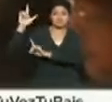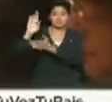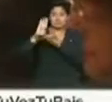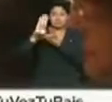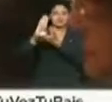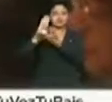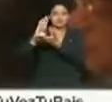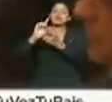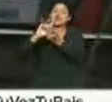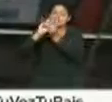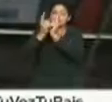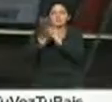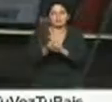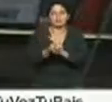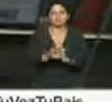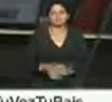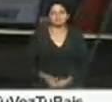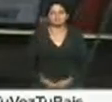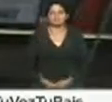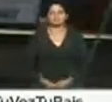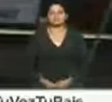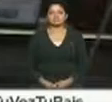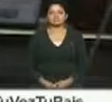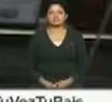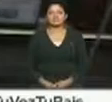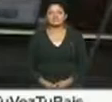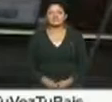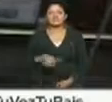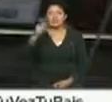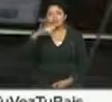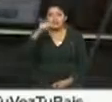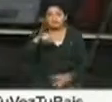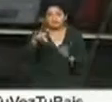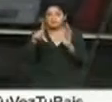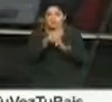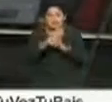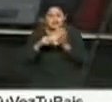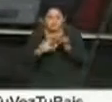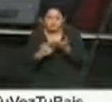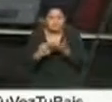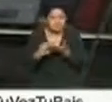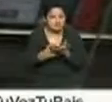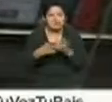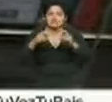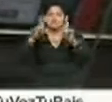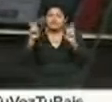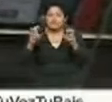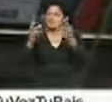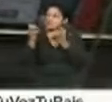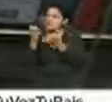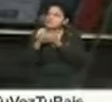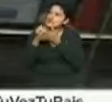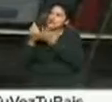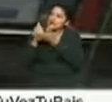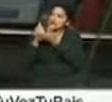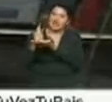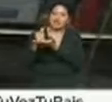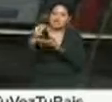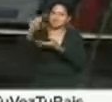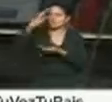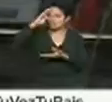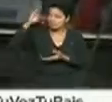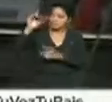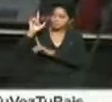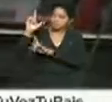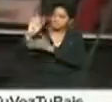y de la Policía Nacional. Aquí estamos legislando en función del bienestar de ambas instituciones, tanto de ISFA